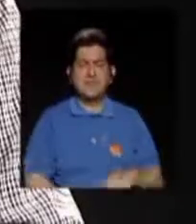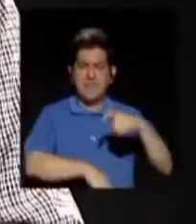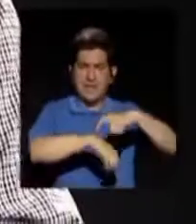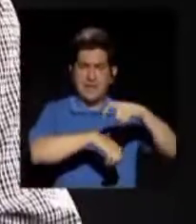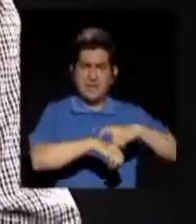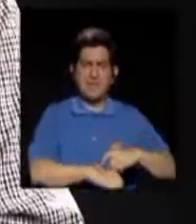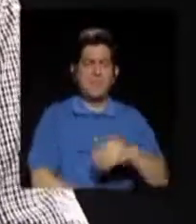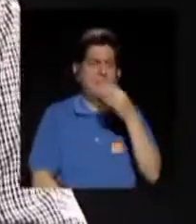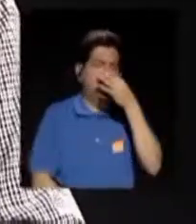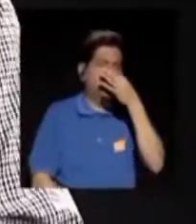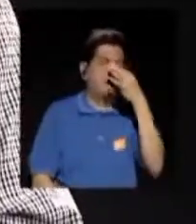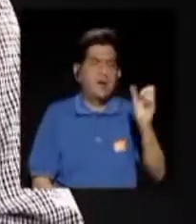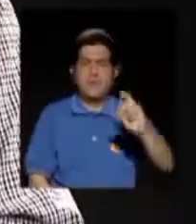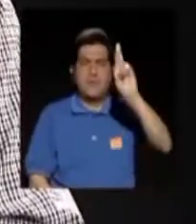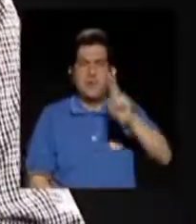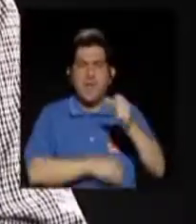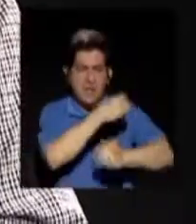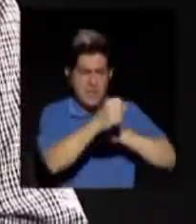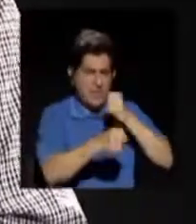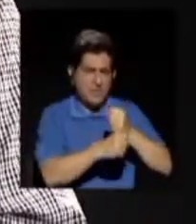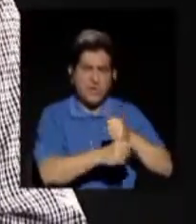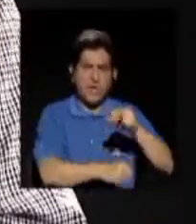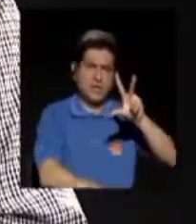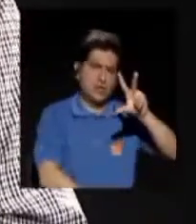Costa Rica de los 30,